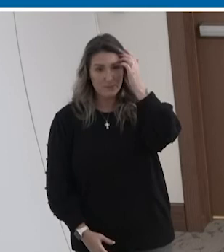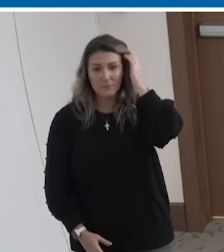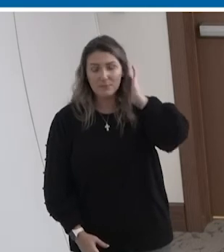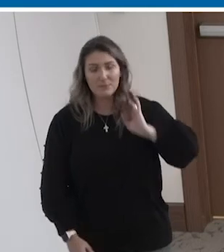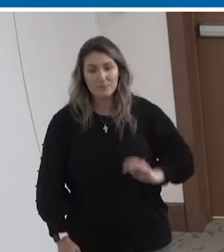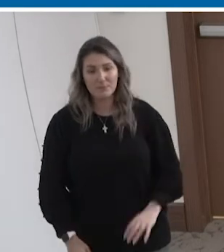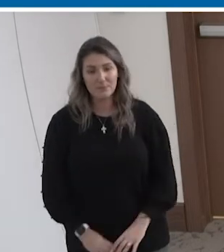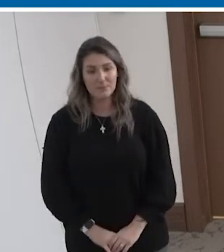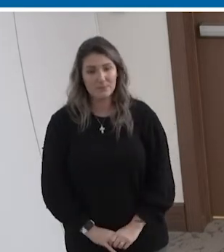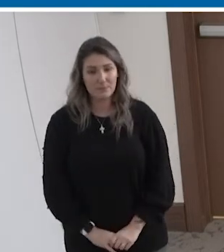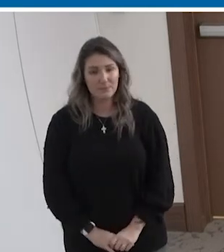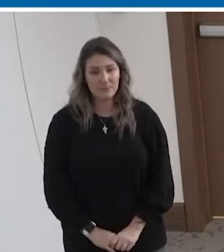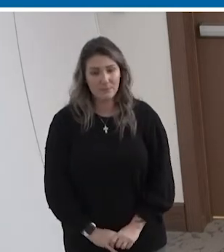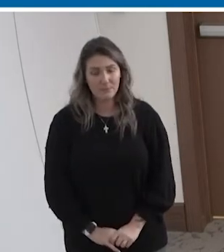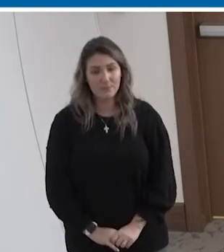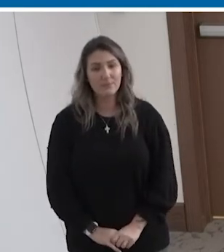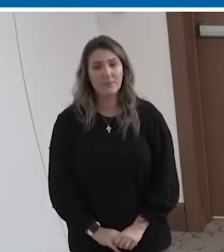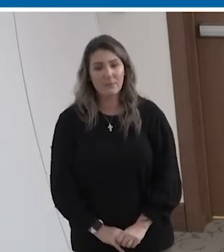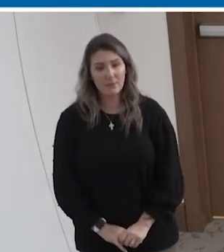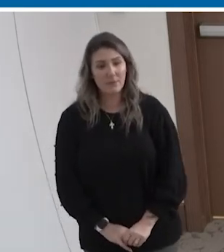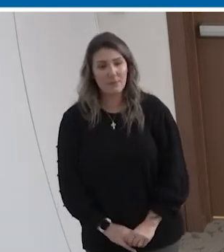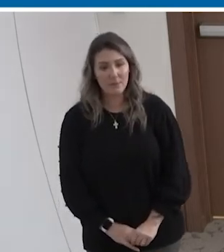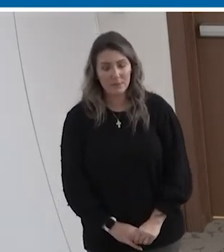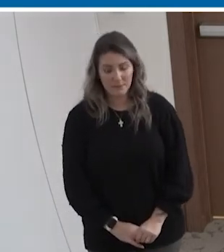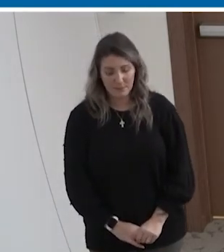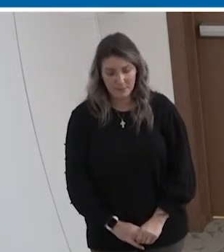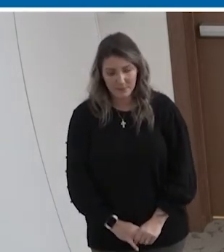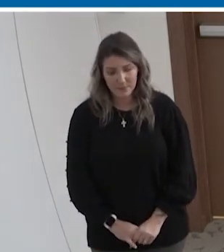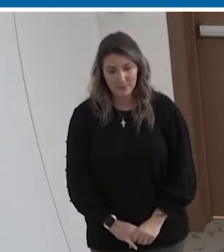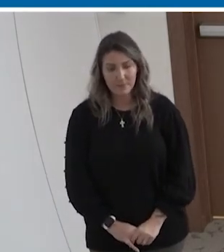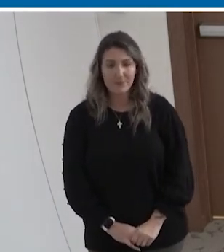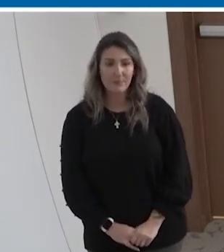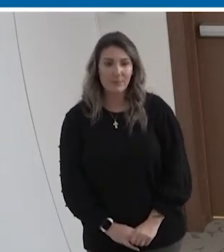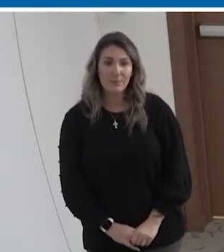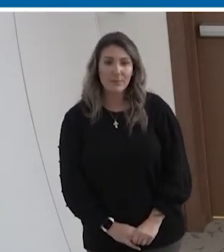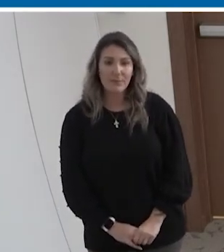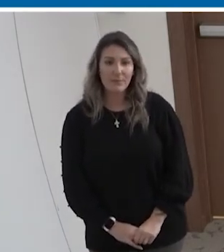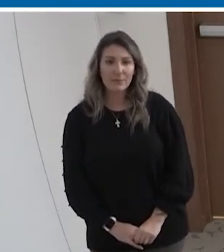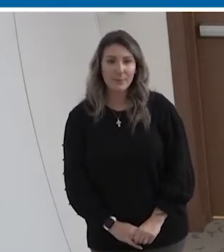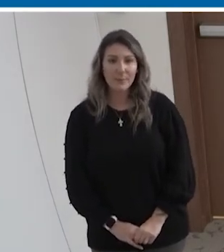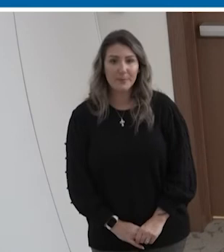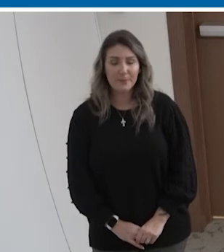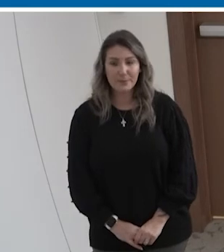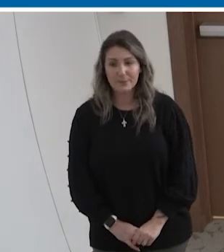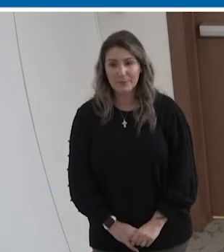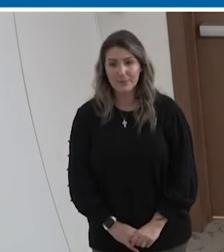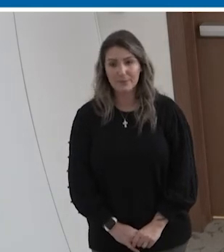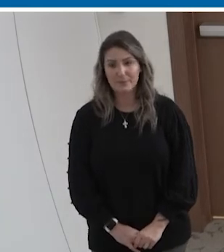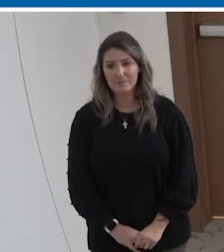enfermado con el COVID y han recibido la vacuna